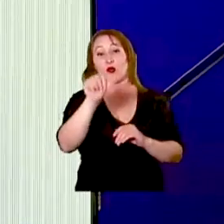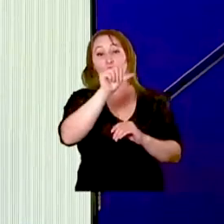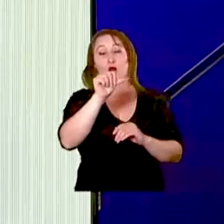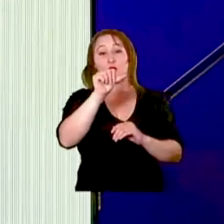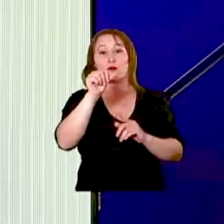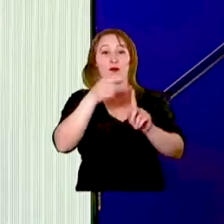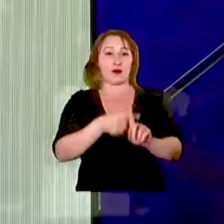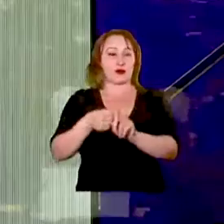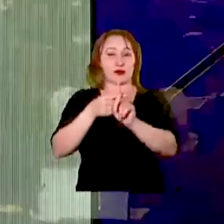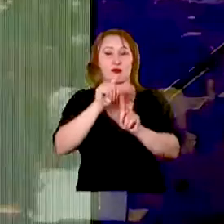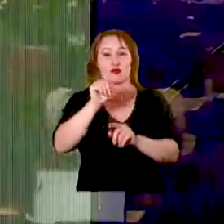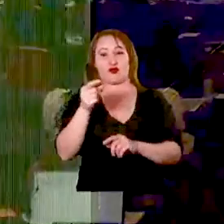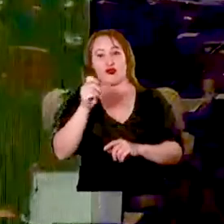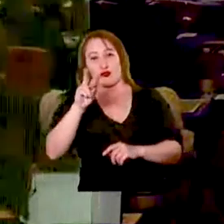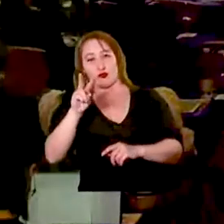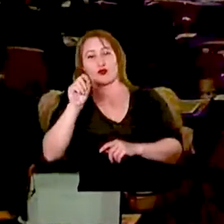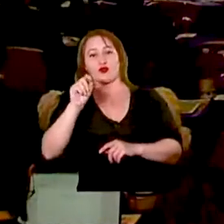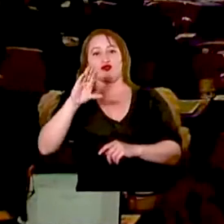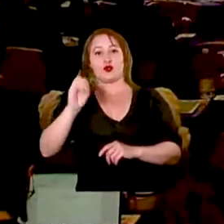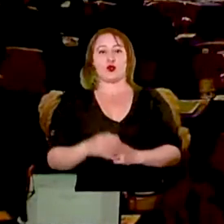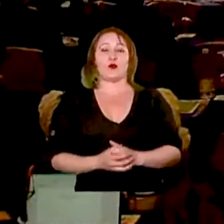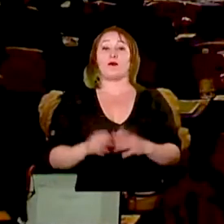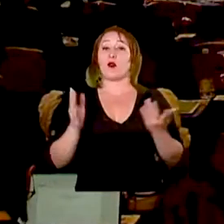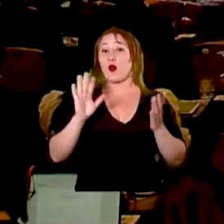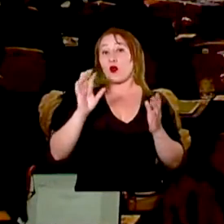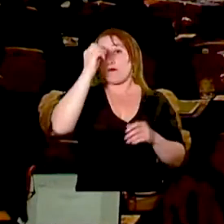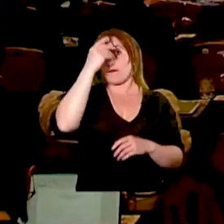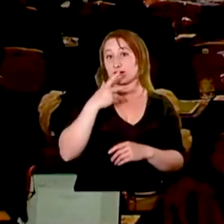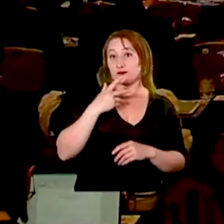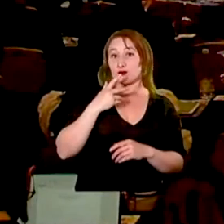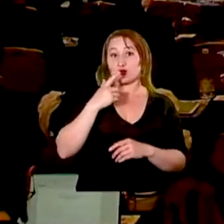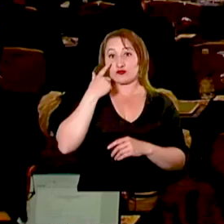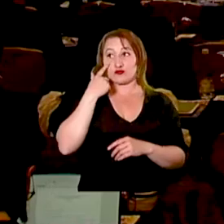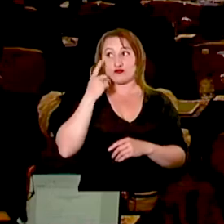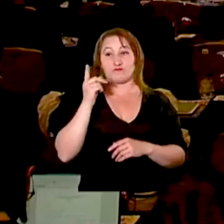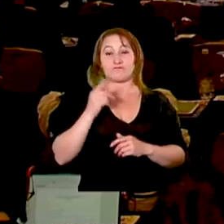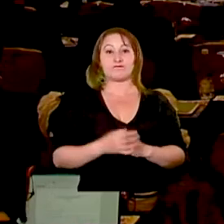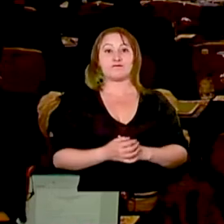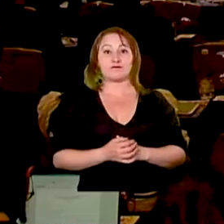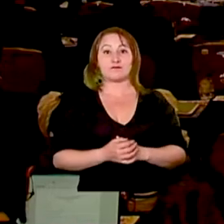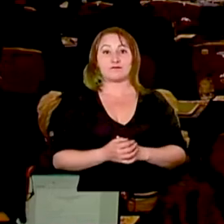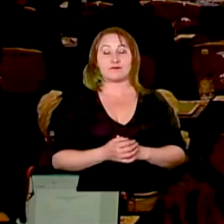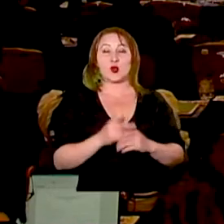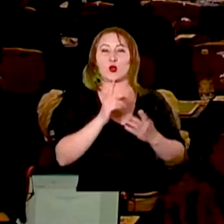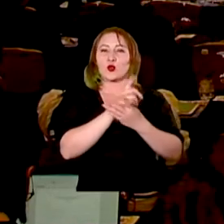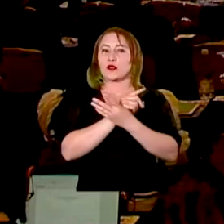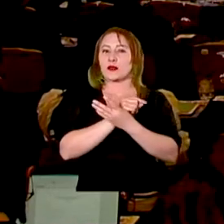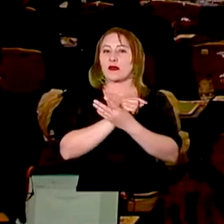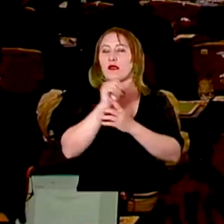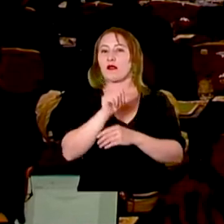y de nuestras redes sociales en Facebook PGN-COL y nuestra cuenta en Twitter